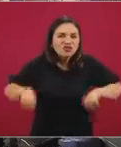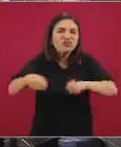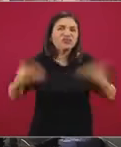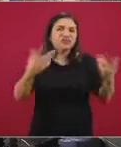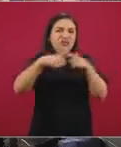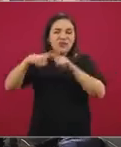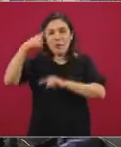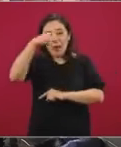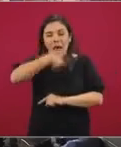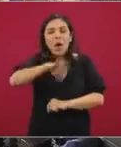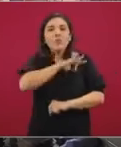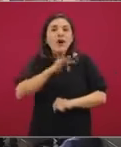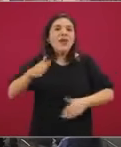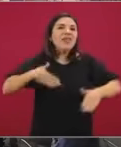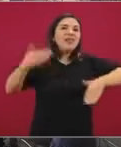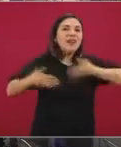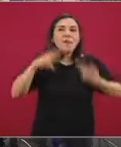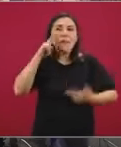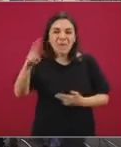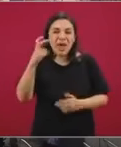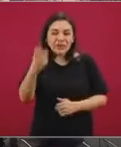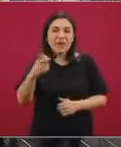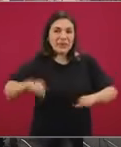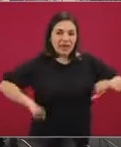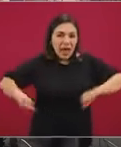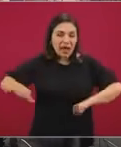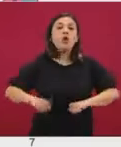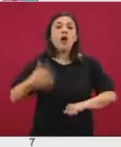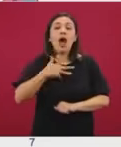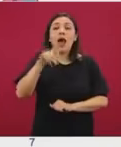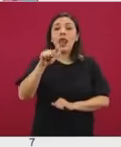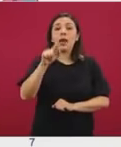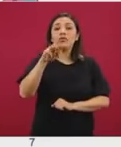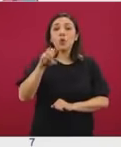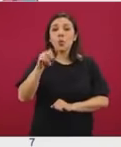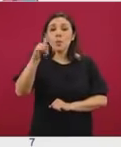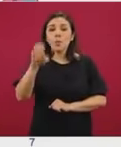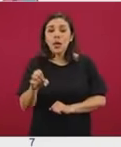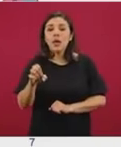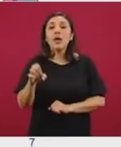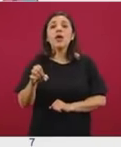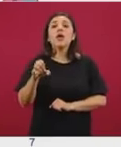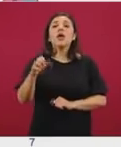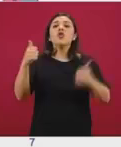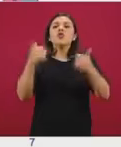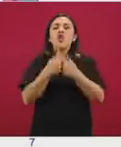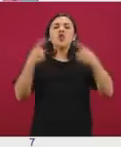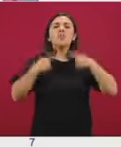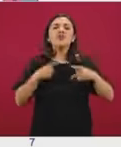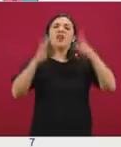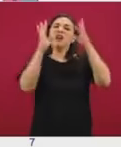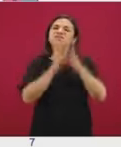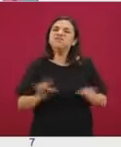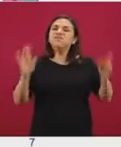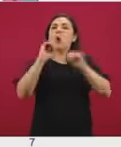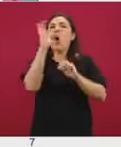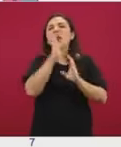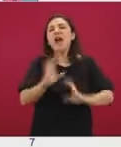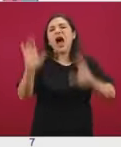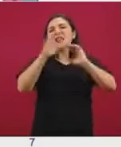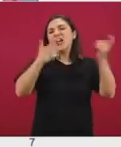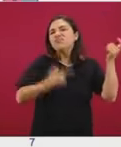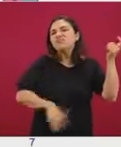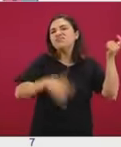hijas para que disfrutaran esto. Entonces tendremos a la troupe y narradores y trovadores de